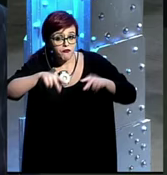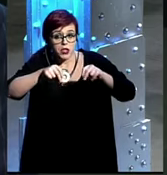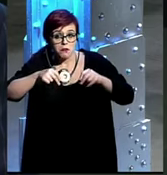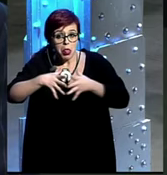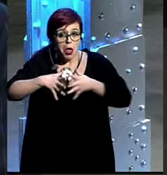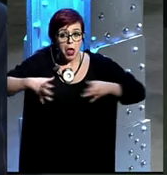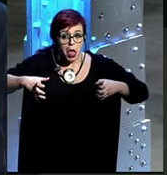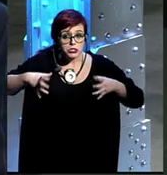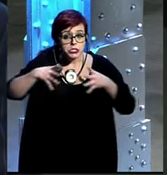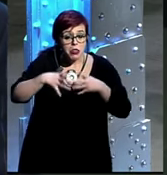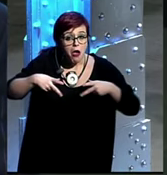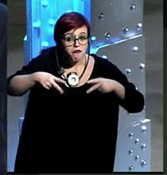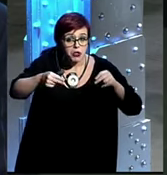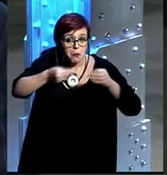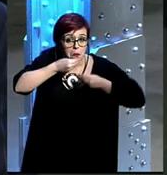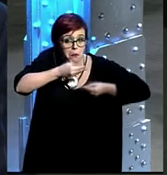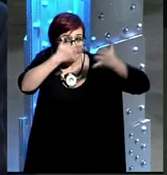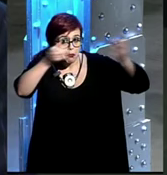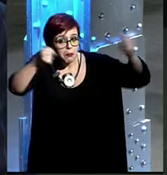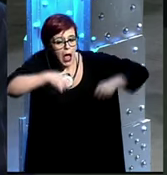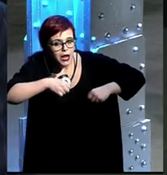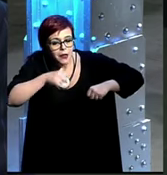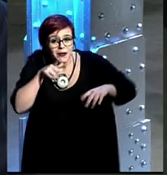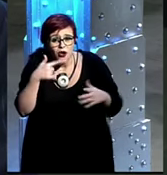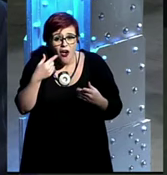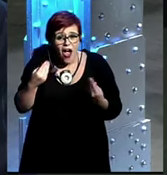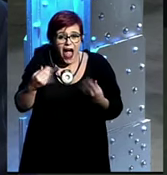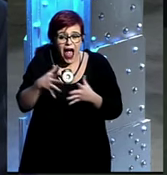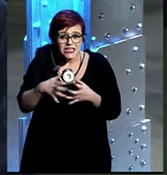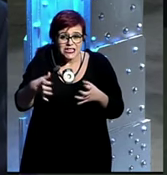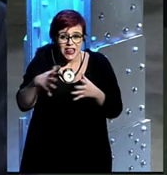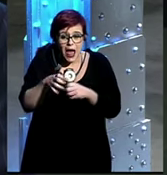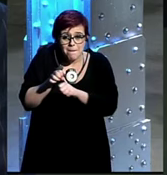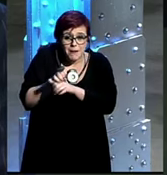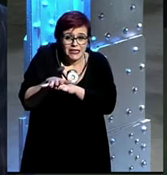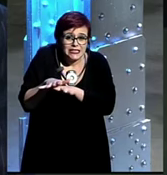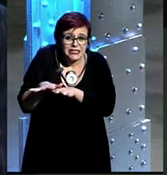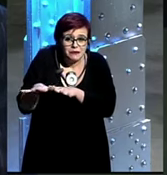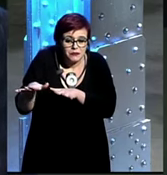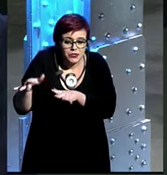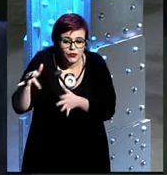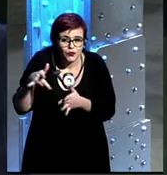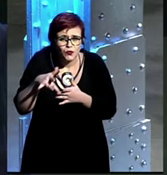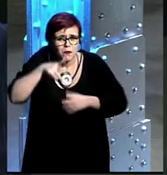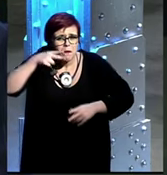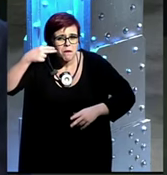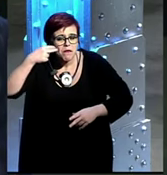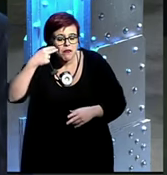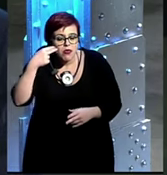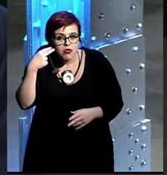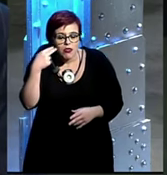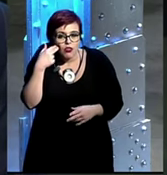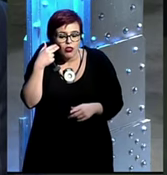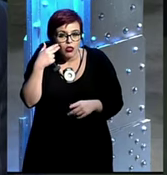tener ansiedad aguda durante el resto del mes, no podría, porque el miedo es tan embargador. Creo